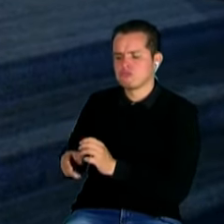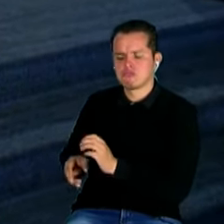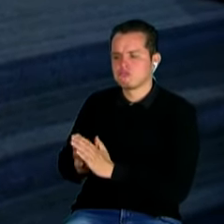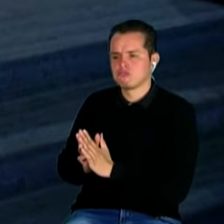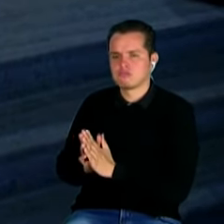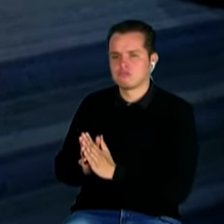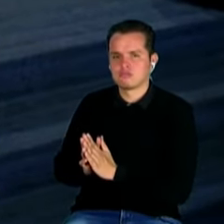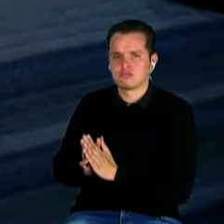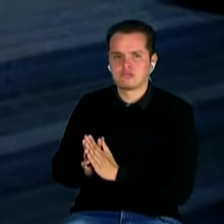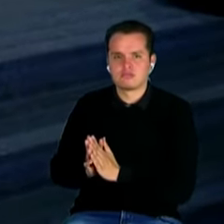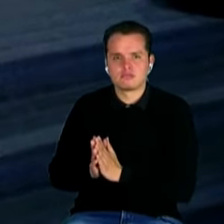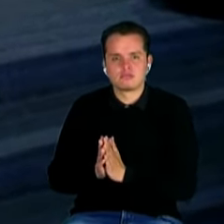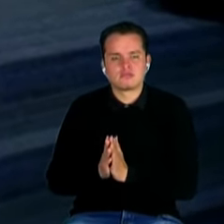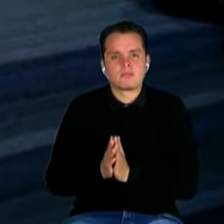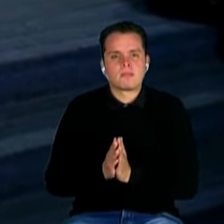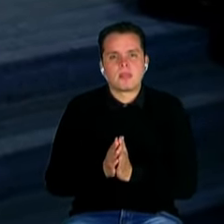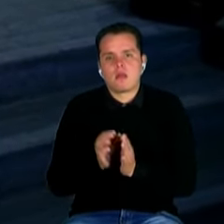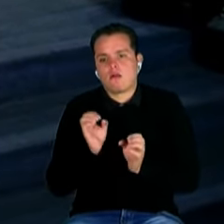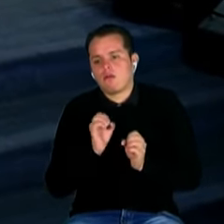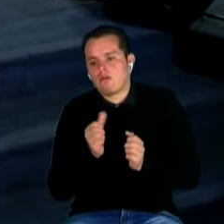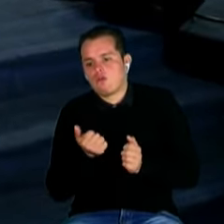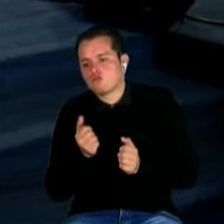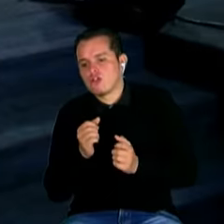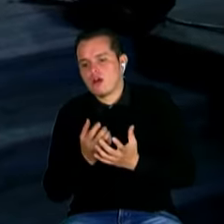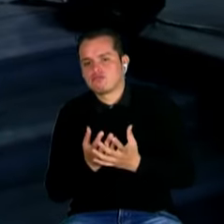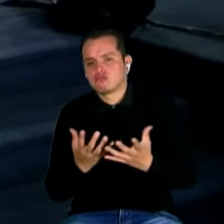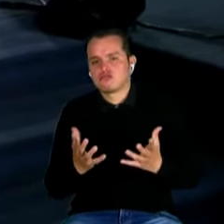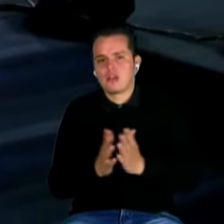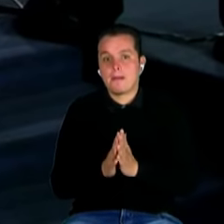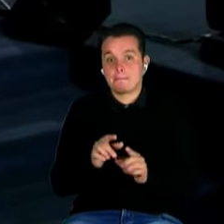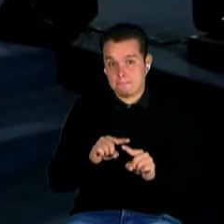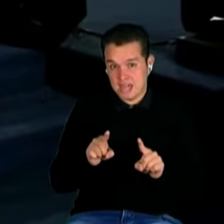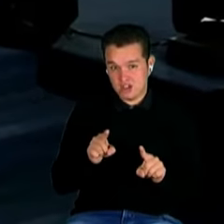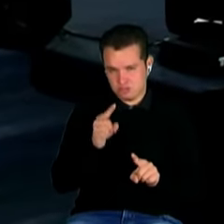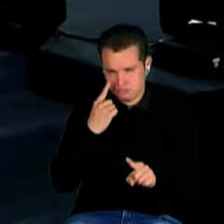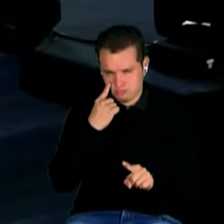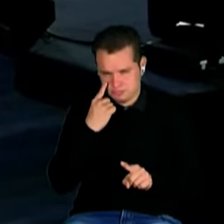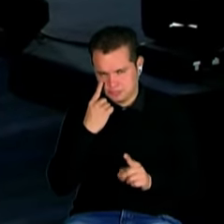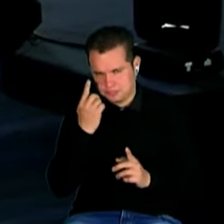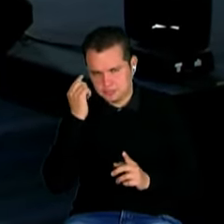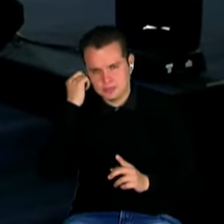más. O alguna que otra cosa. Pero note que